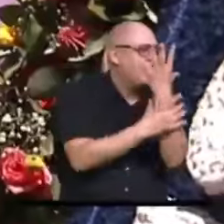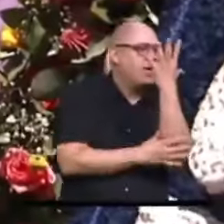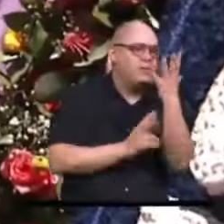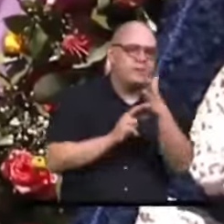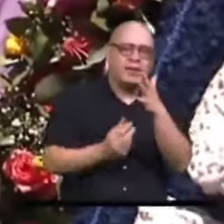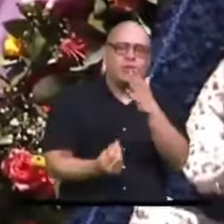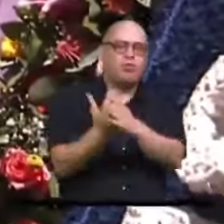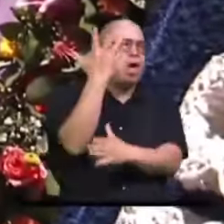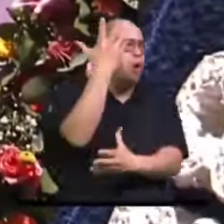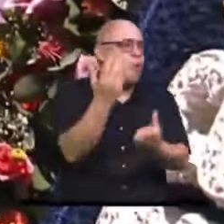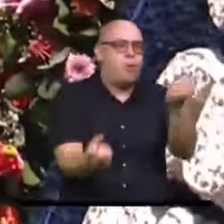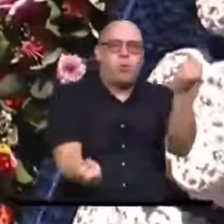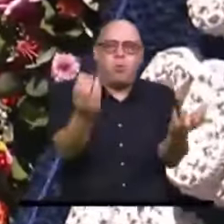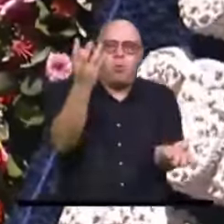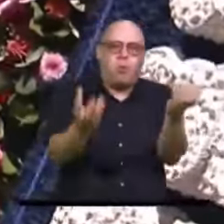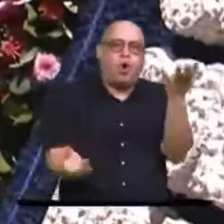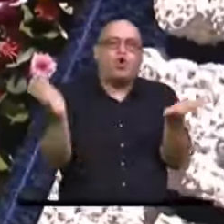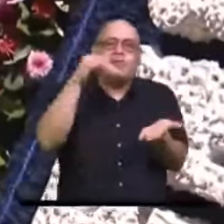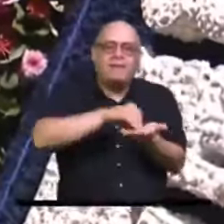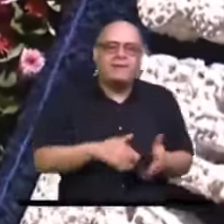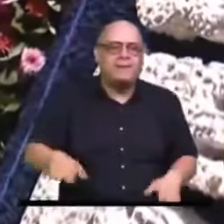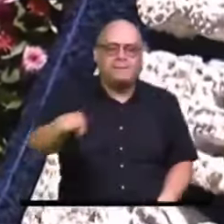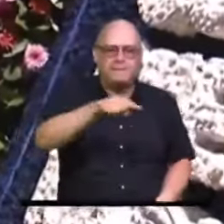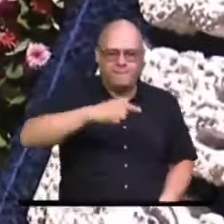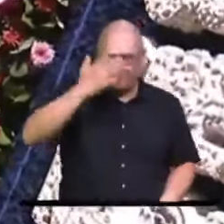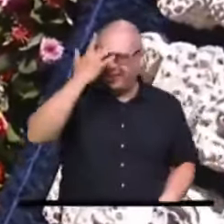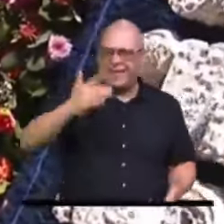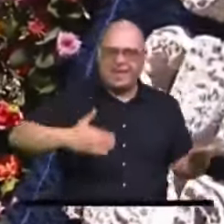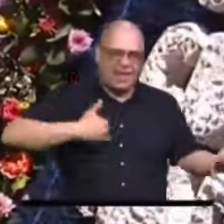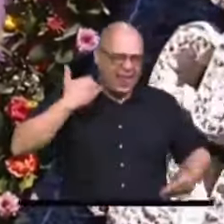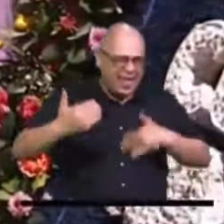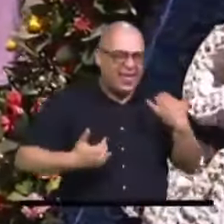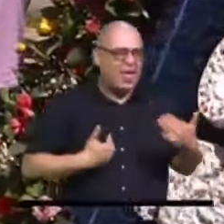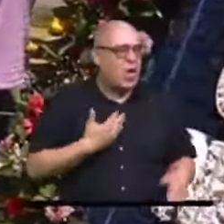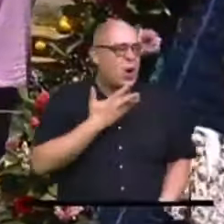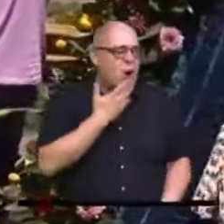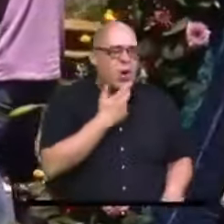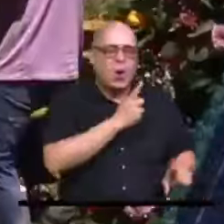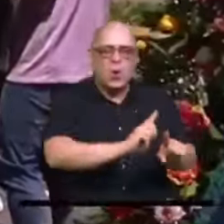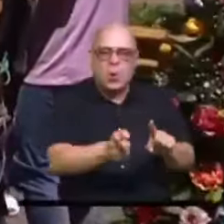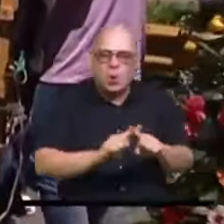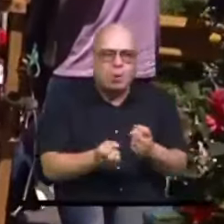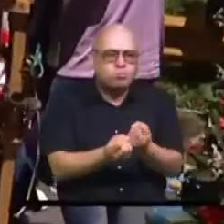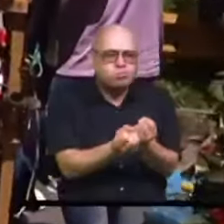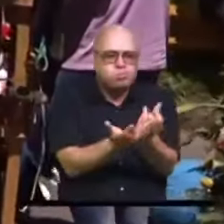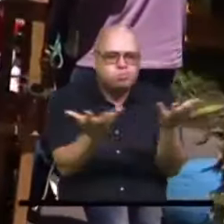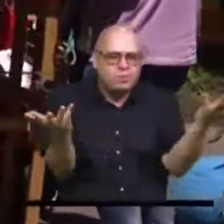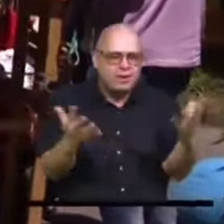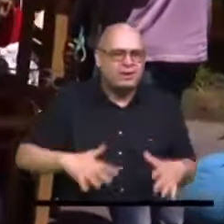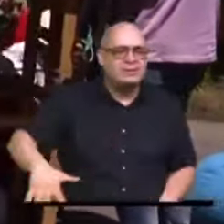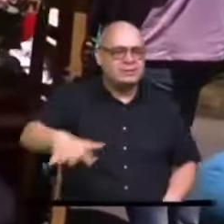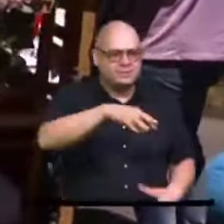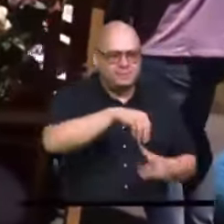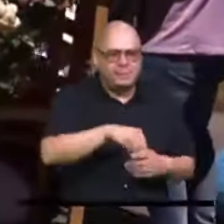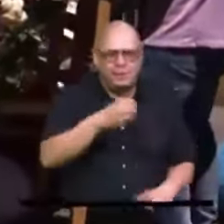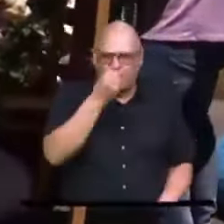perfecto, florecer. ¿Por qué? Porque otra vez estamos con alegría, estamos con colores, estamos con abundancia, lo que representan las flores,